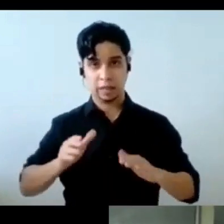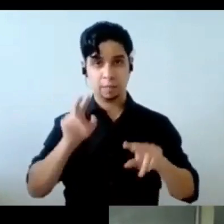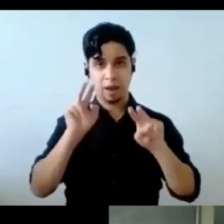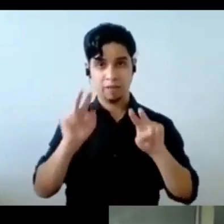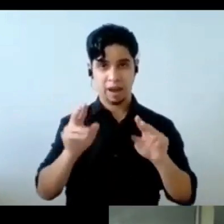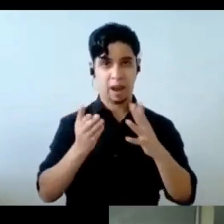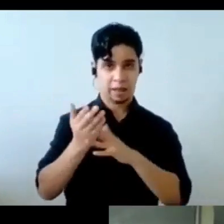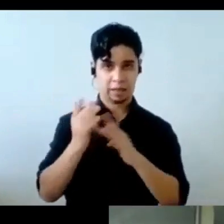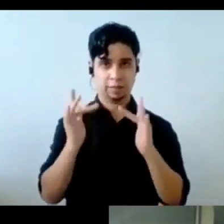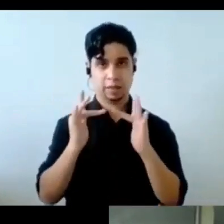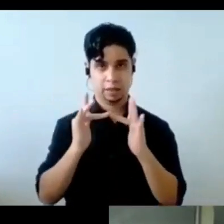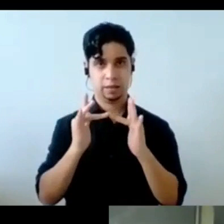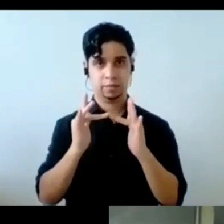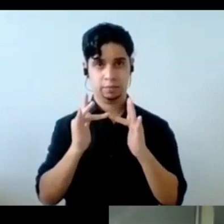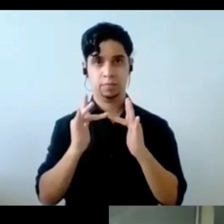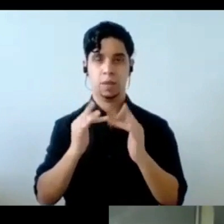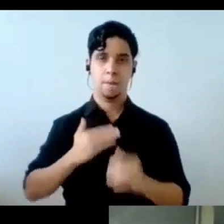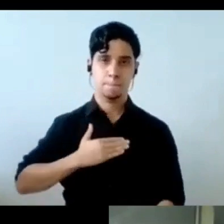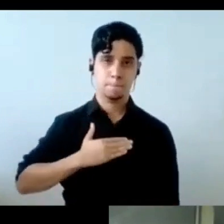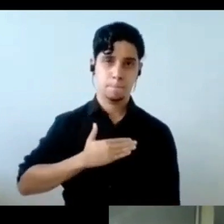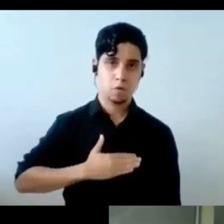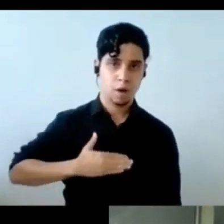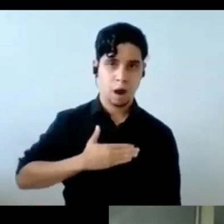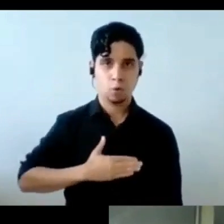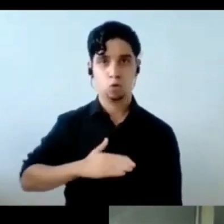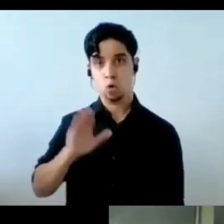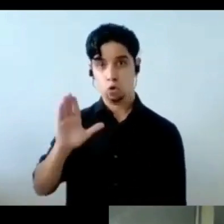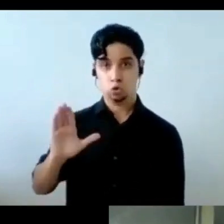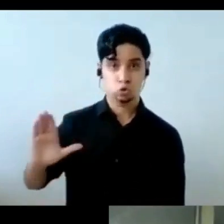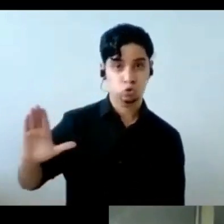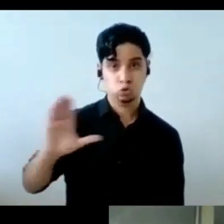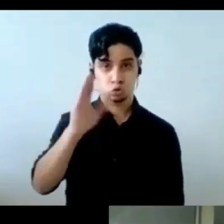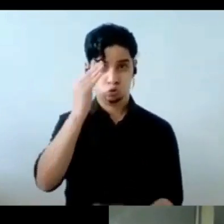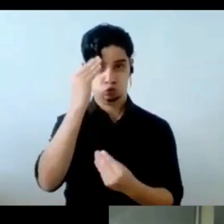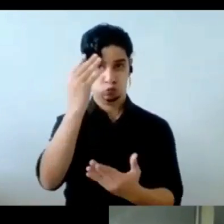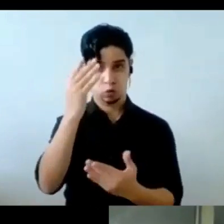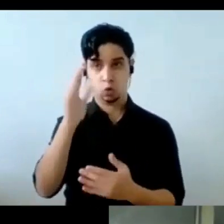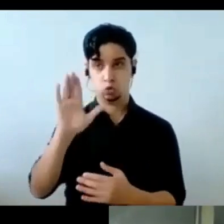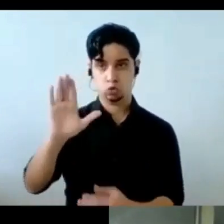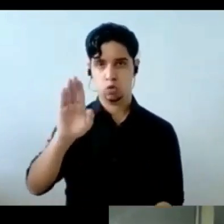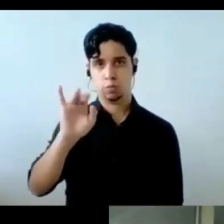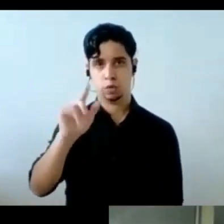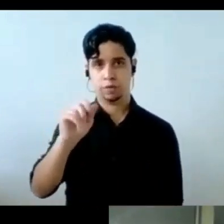por internet ahora mismo, por favor, envíe su biografía a